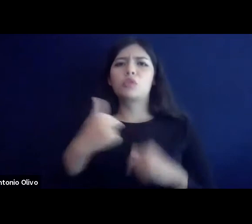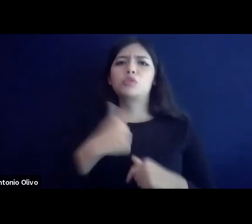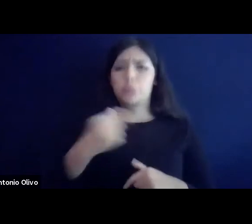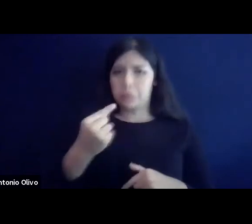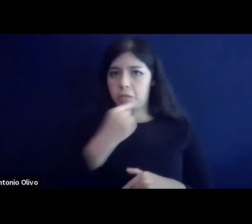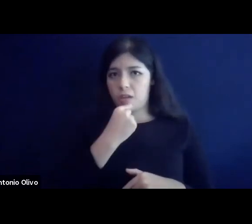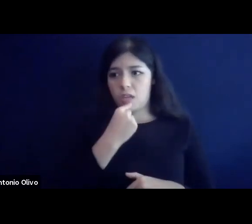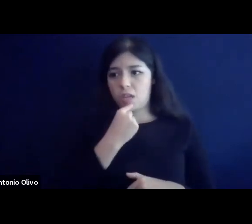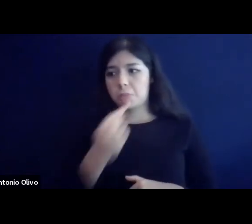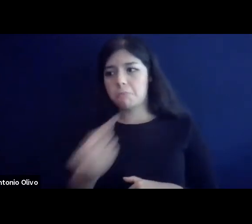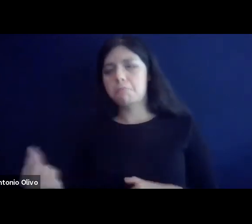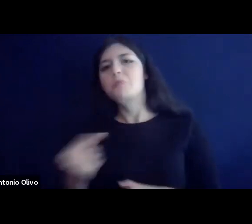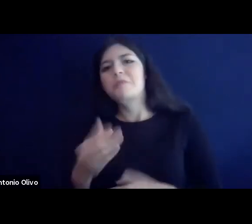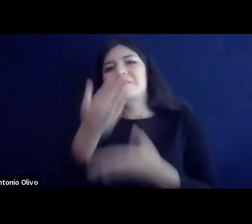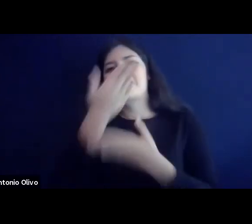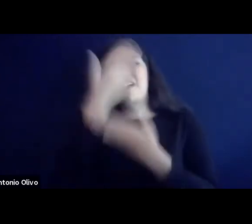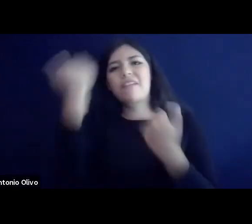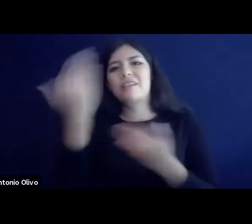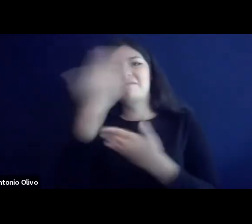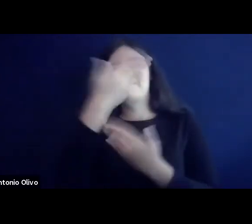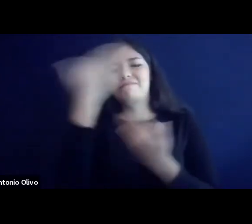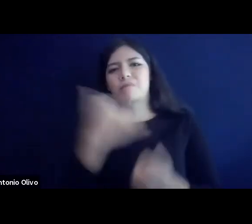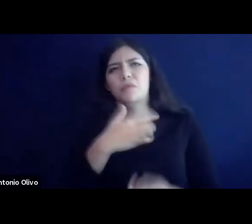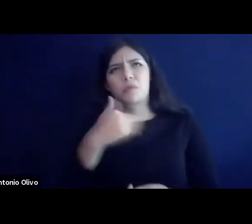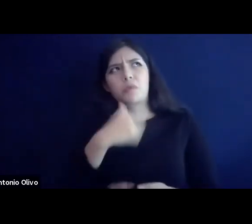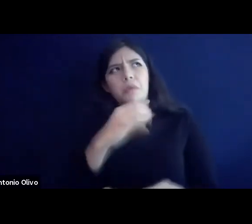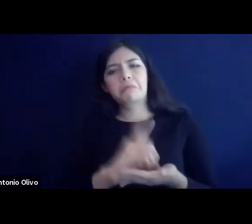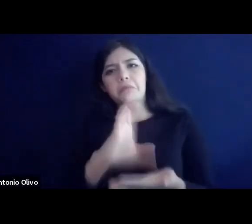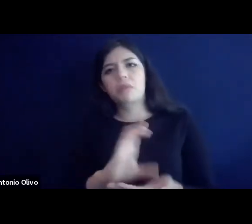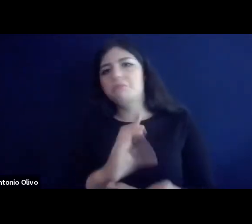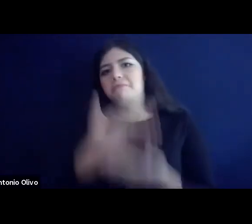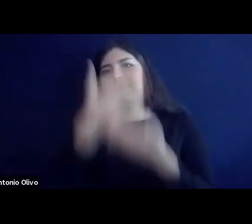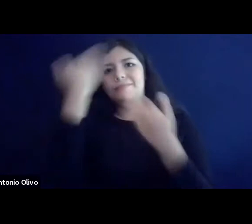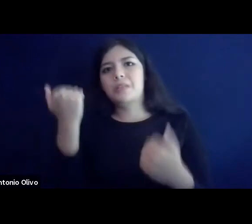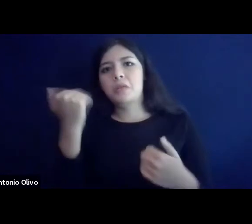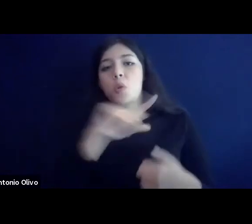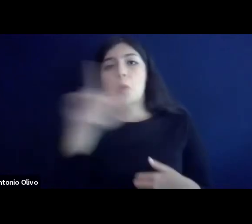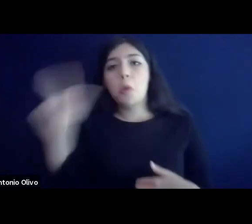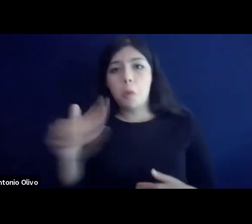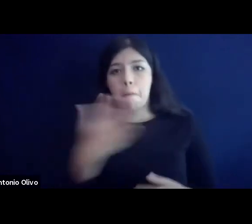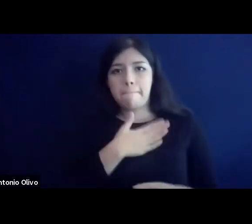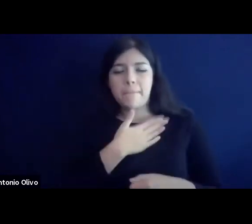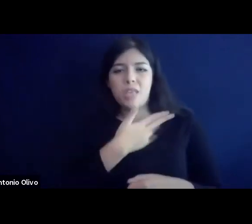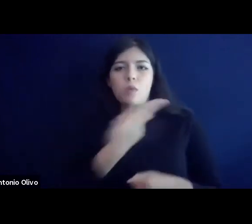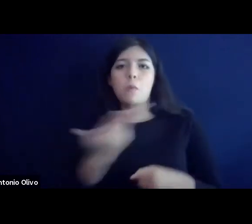discapacidad hasta que, cuando me quedé sin servicios médicos por parte del ISSSTE, pues le tienes que buscar tú,